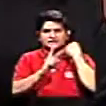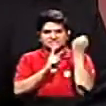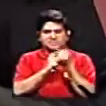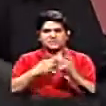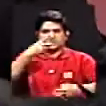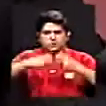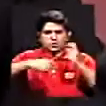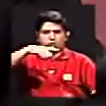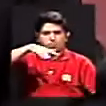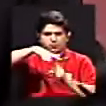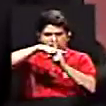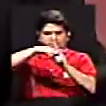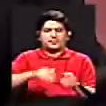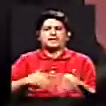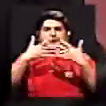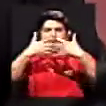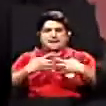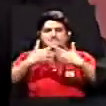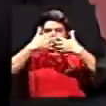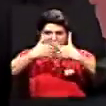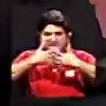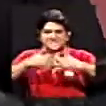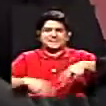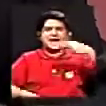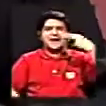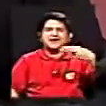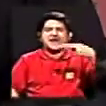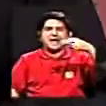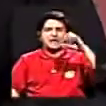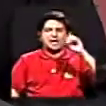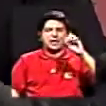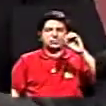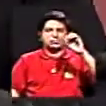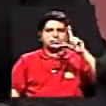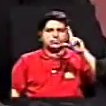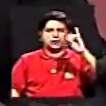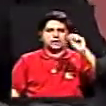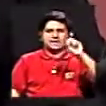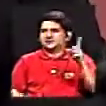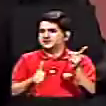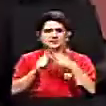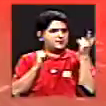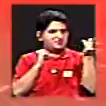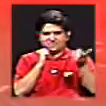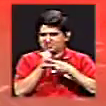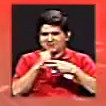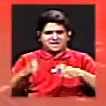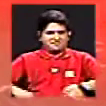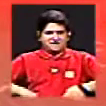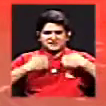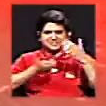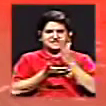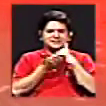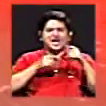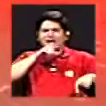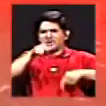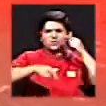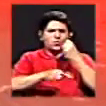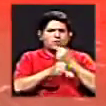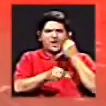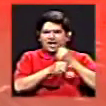ese problema, la empresa Hernán Solís, también no es la primera vez donde existe alguna crítica al